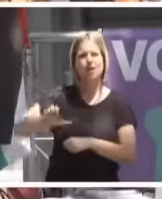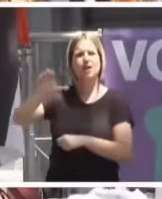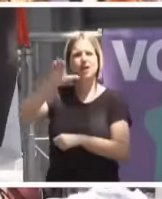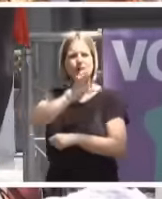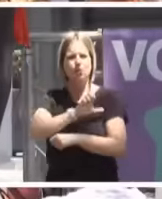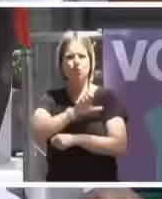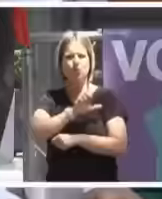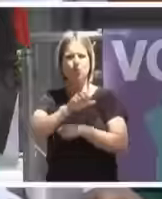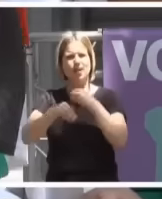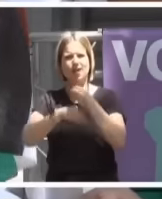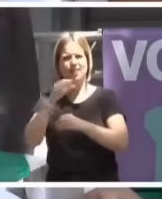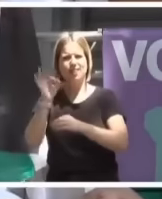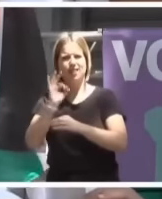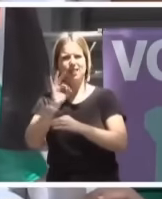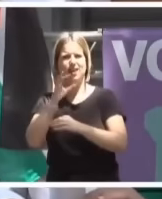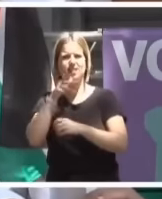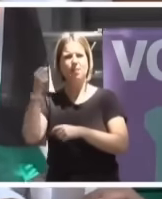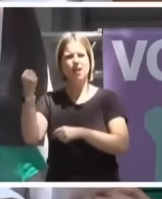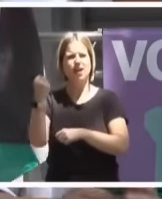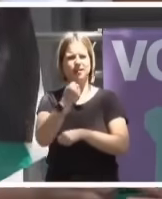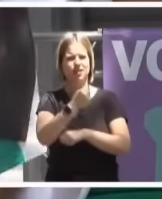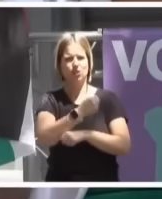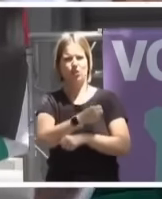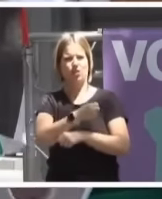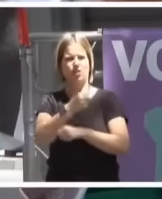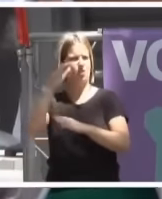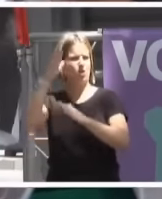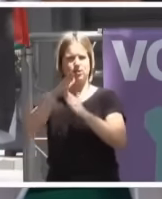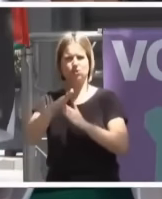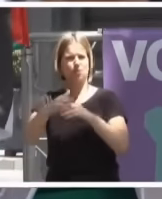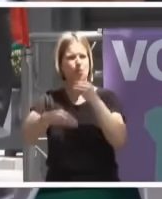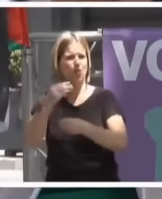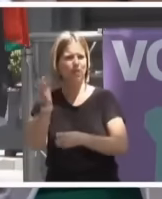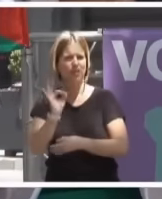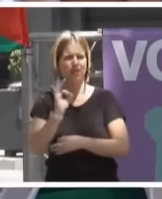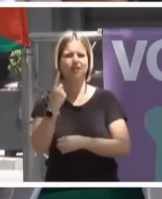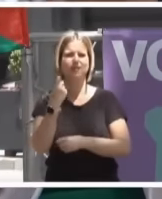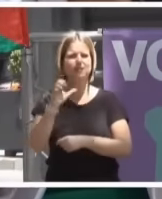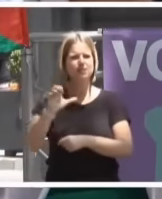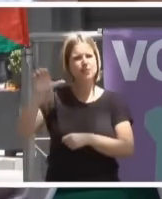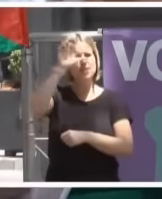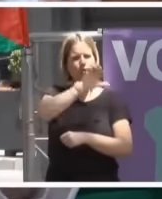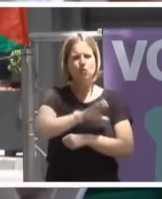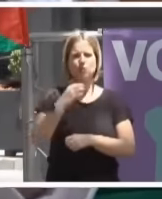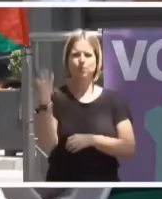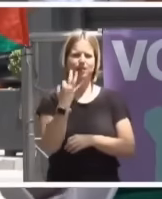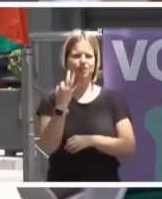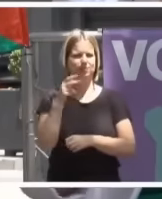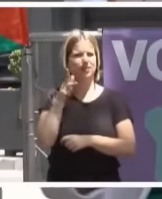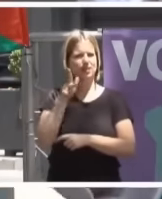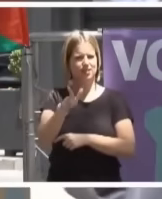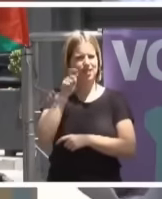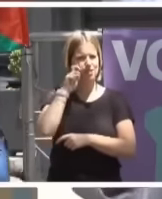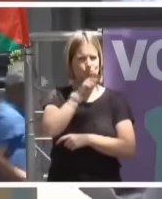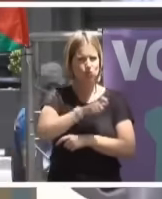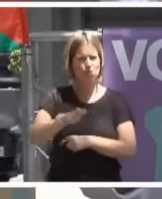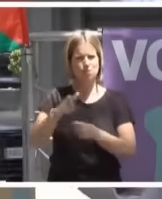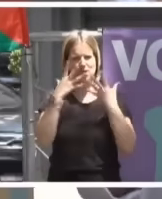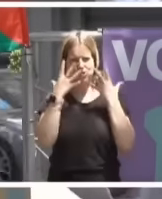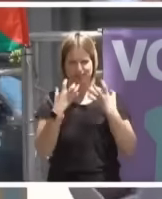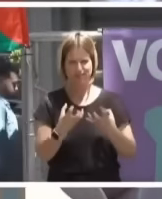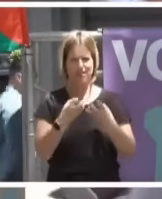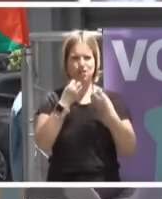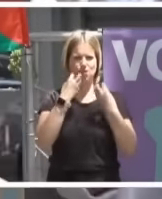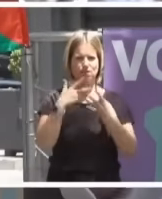haciendo nada para frenar el genocidio. Necesitamos una Europa que se tome en serio los derechos humanos. Los